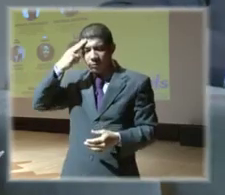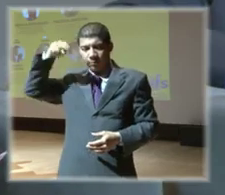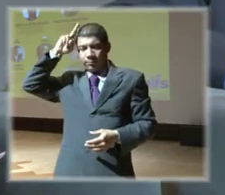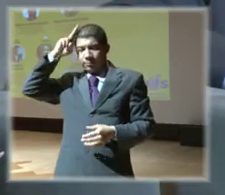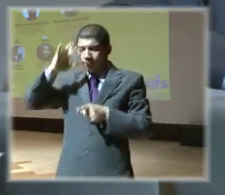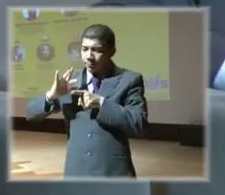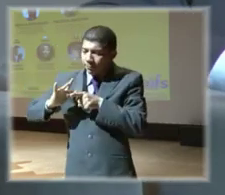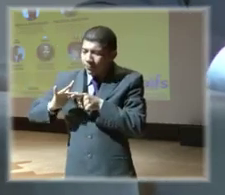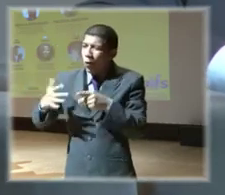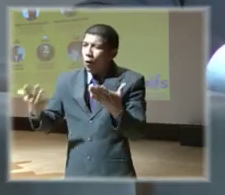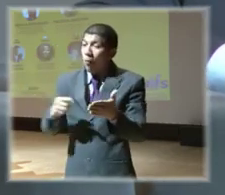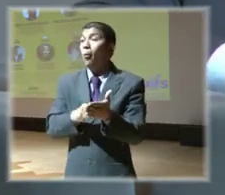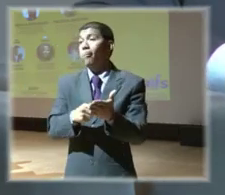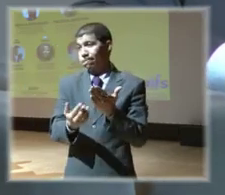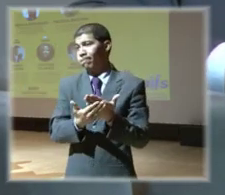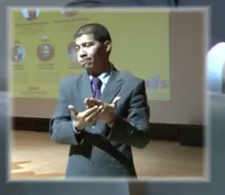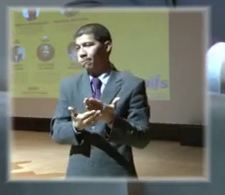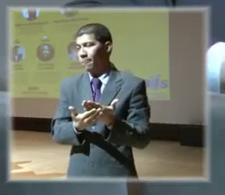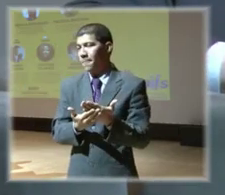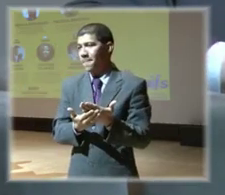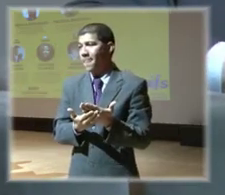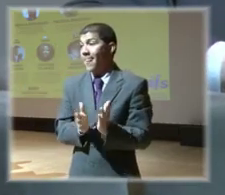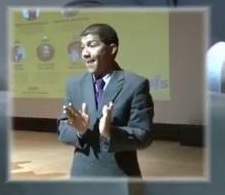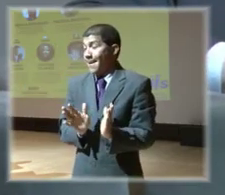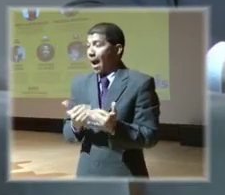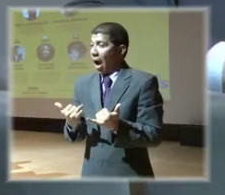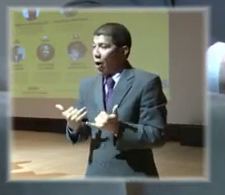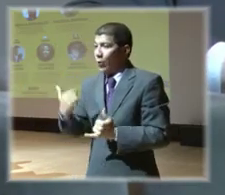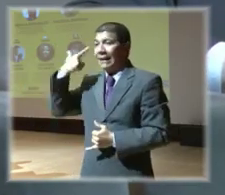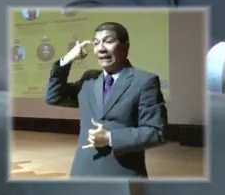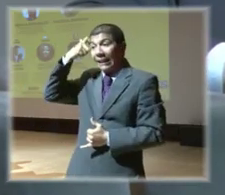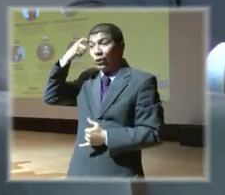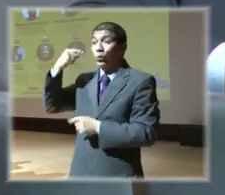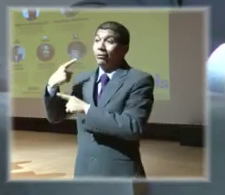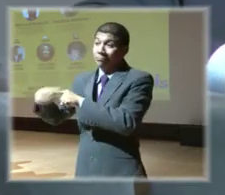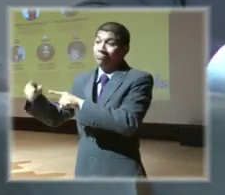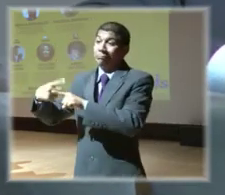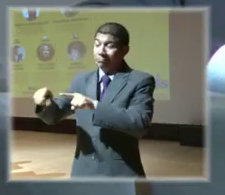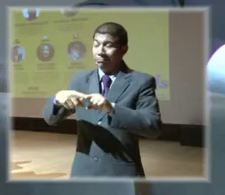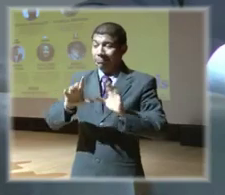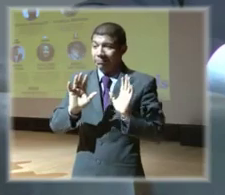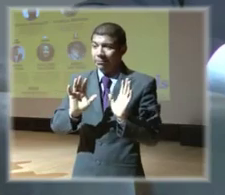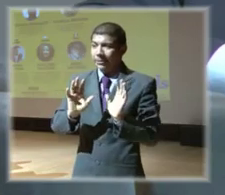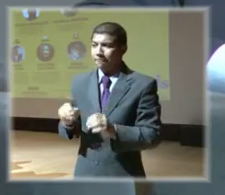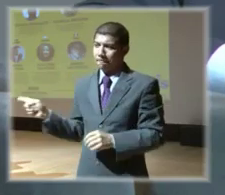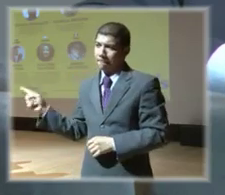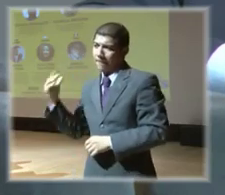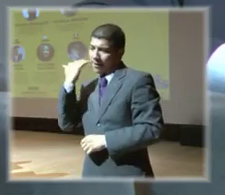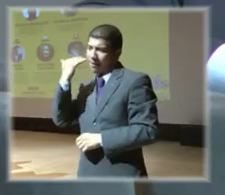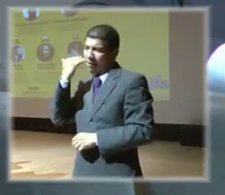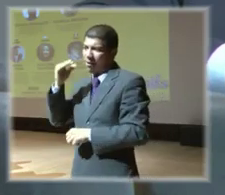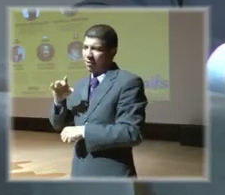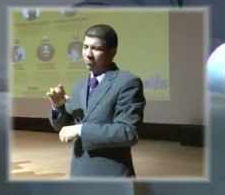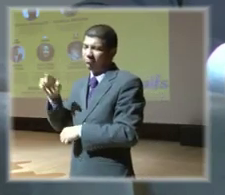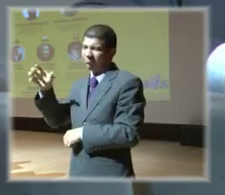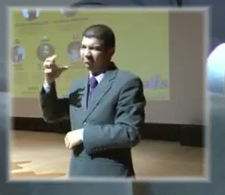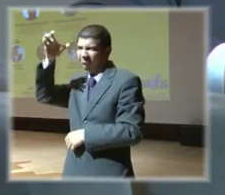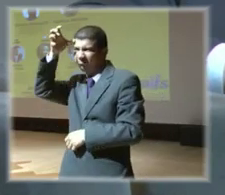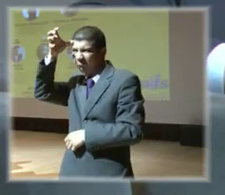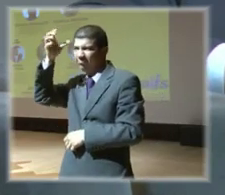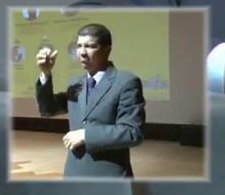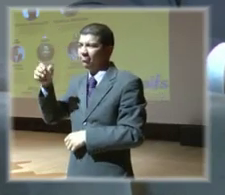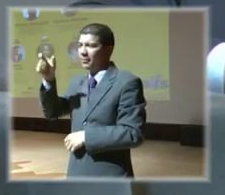representa, claro, varios retos. Como dice Camila Lozano, una autogestora con discapacidad intelectual con quien he tenido el